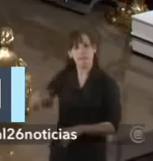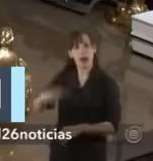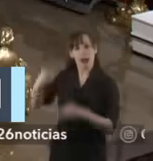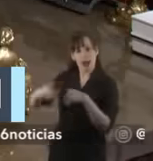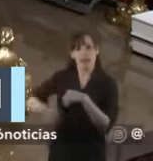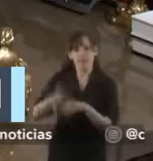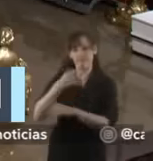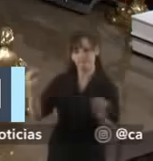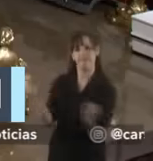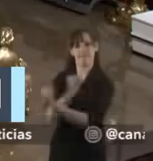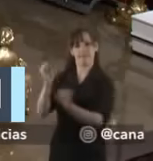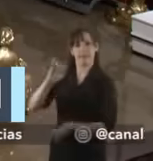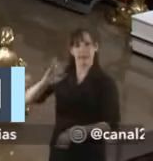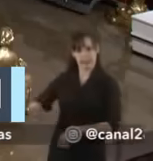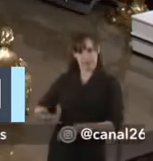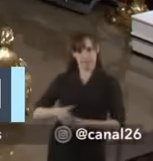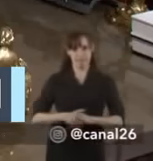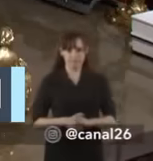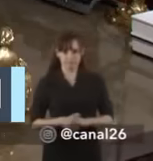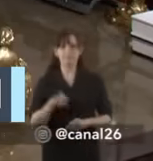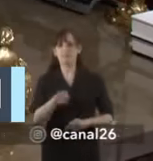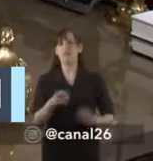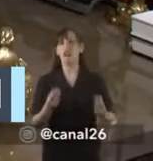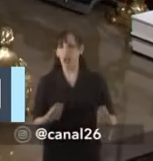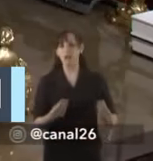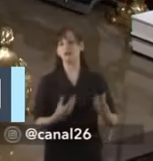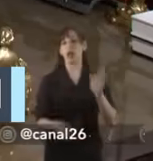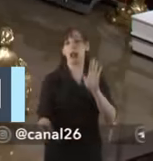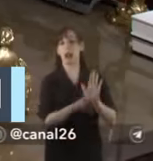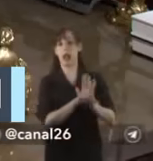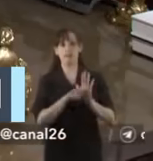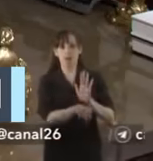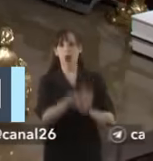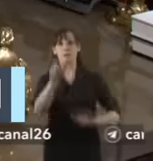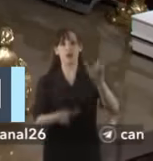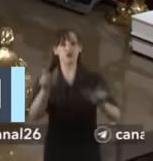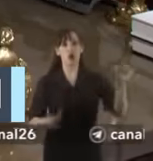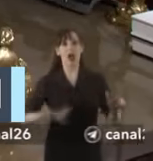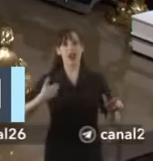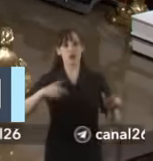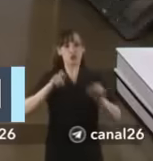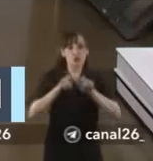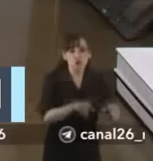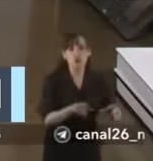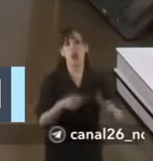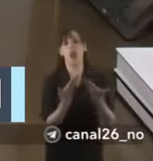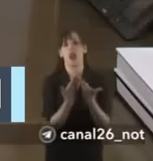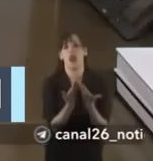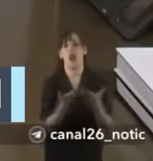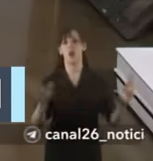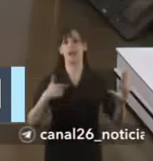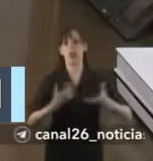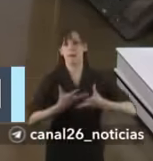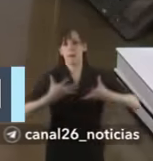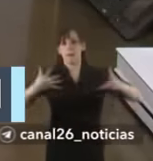la llamado bases y Punto de partida para la libertad de los argentinos en alusión a Juan Bautista alberdi el autor intelectual